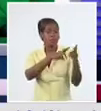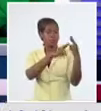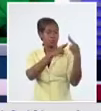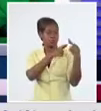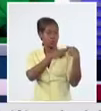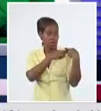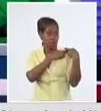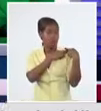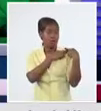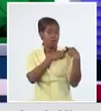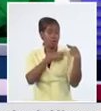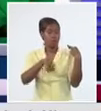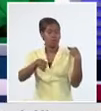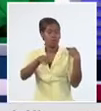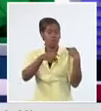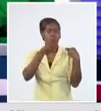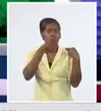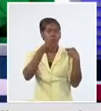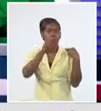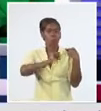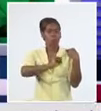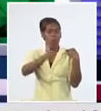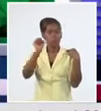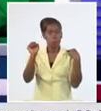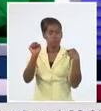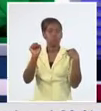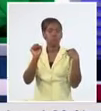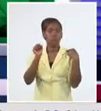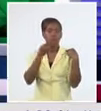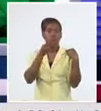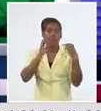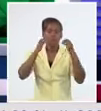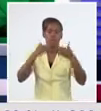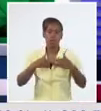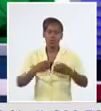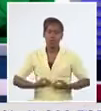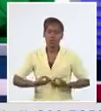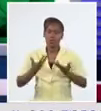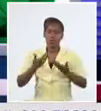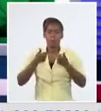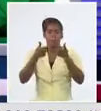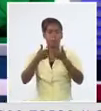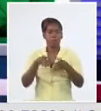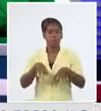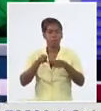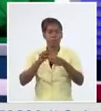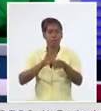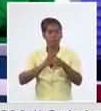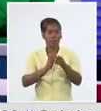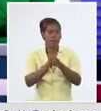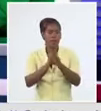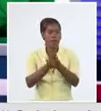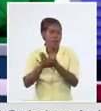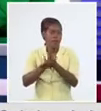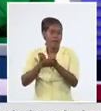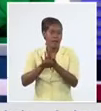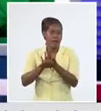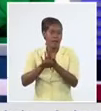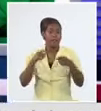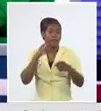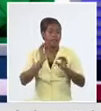vida, la eficacia de esas medidas es del 100%. O sea que es importantísimo y no